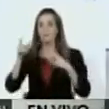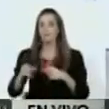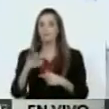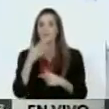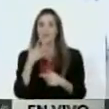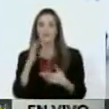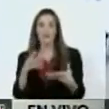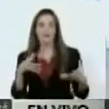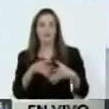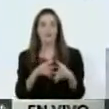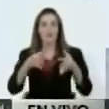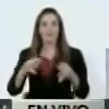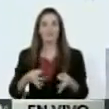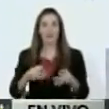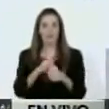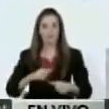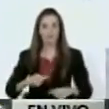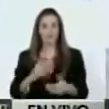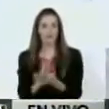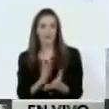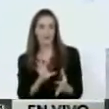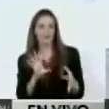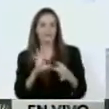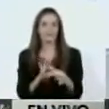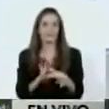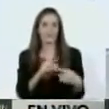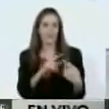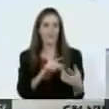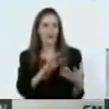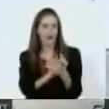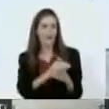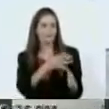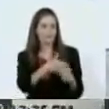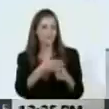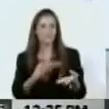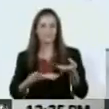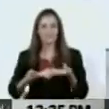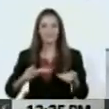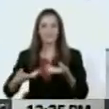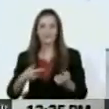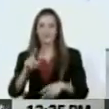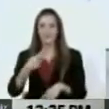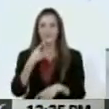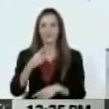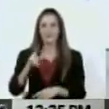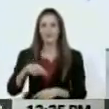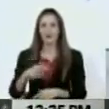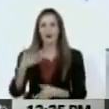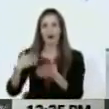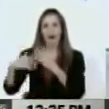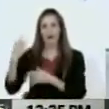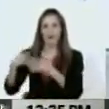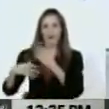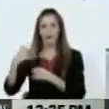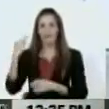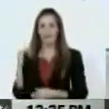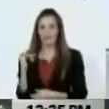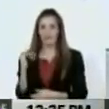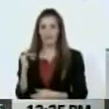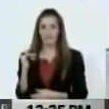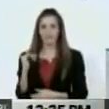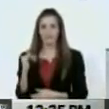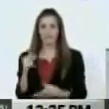había reunión de oficiales siempre engranaba con uno y con otro. Y a mí me cuenta Nancy también que cuando él estaba